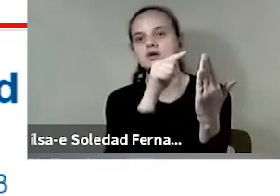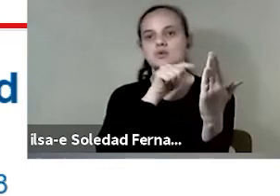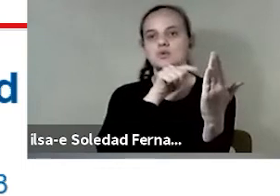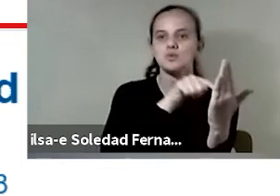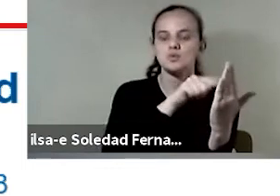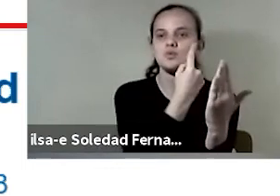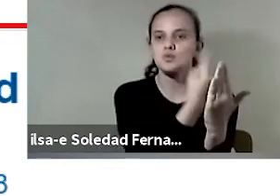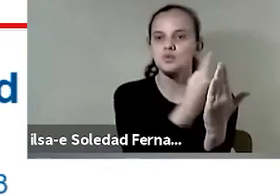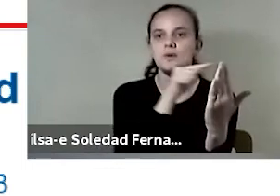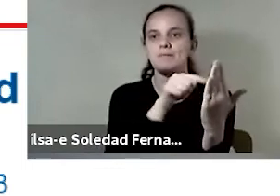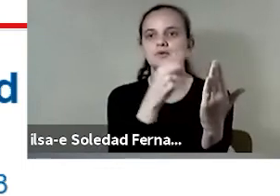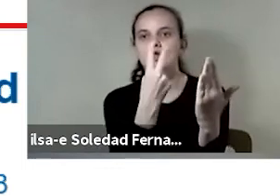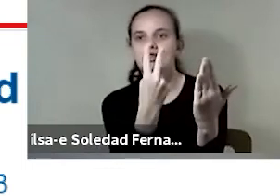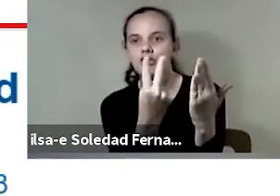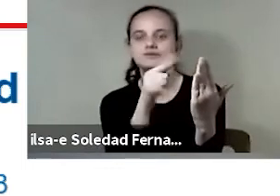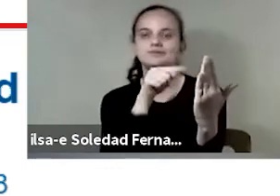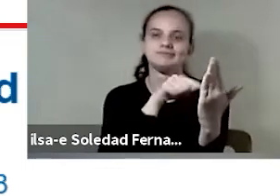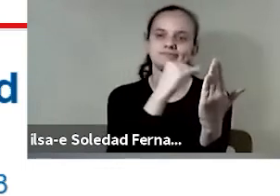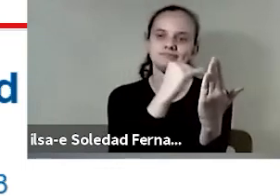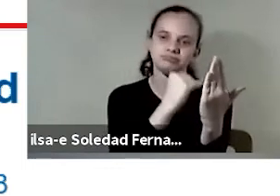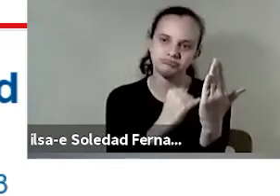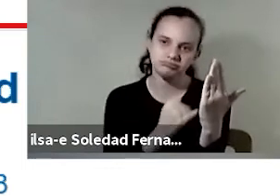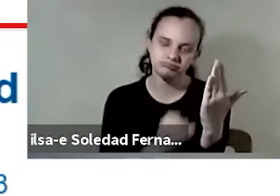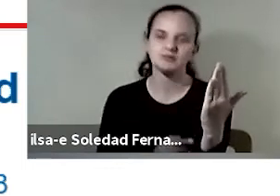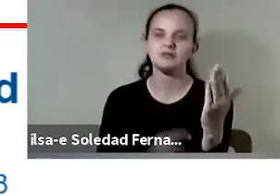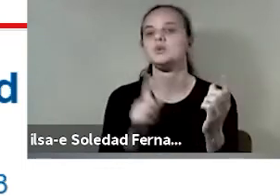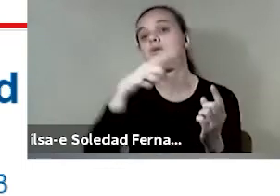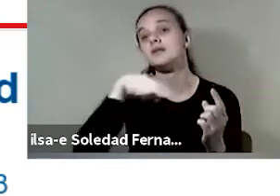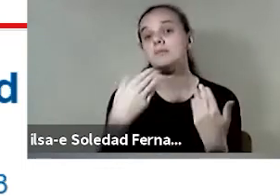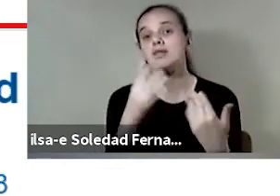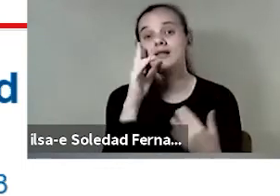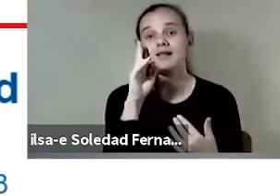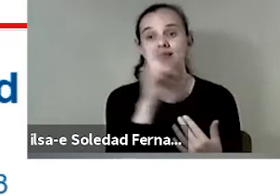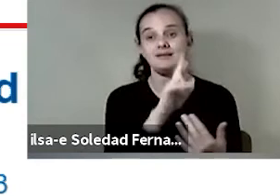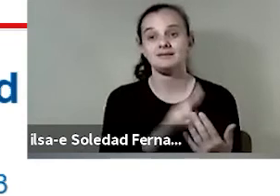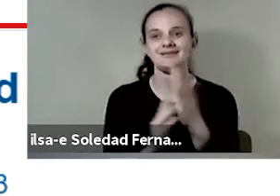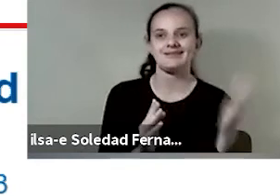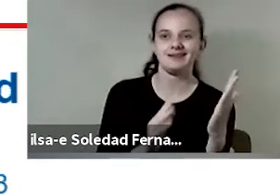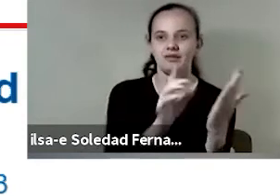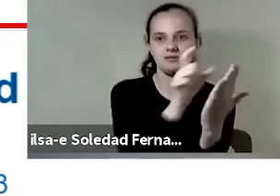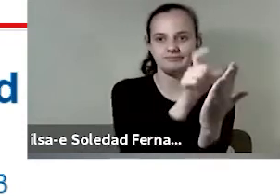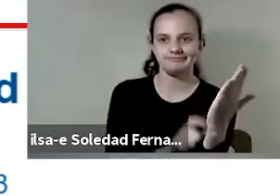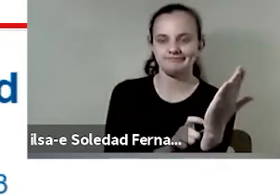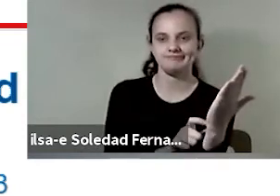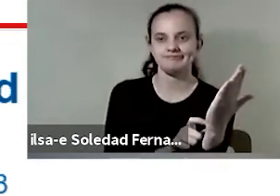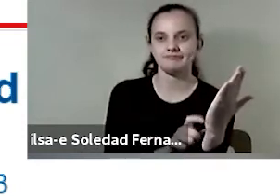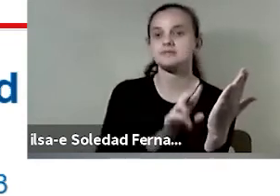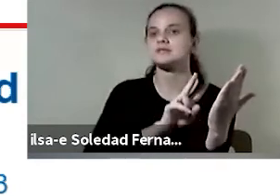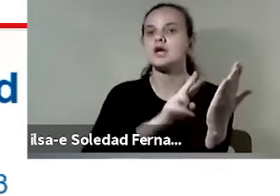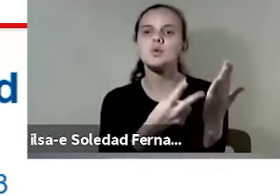1.1 y adentro el criterio 1.1.1 y así sucesivamente. ¿Sí? Eso es lo primero que van a